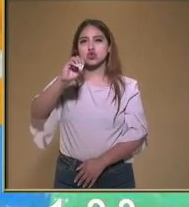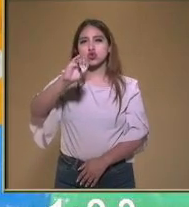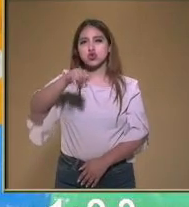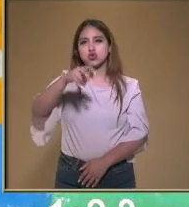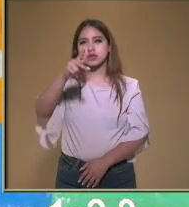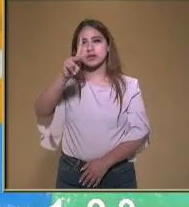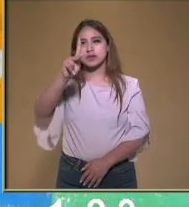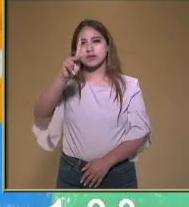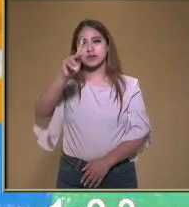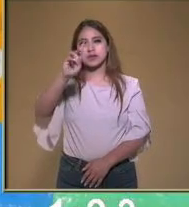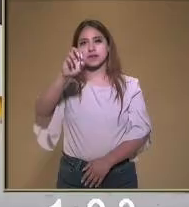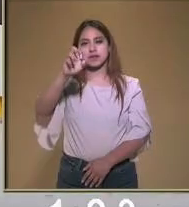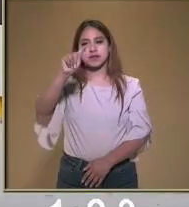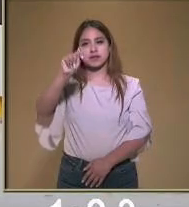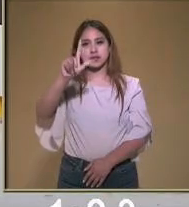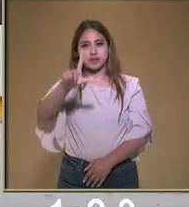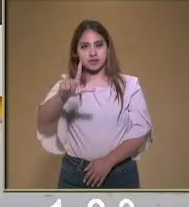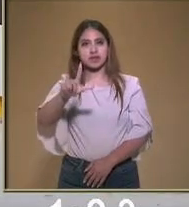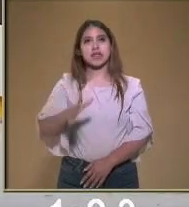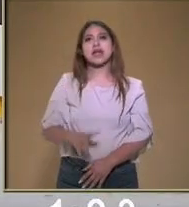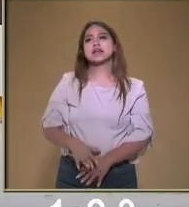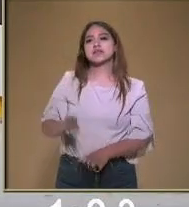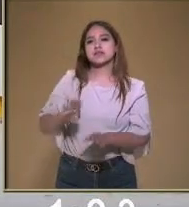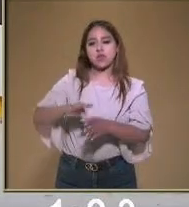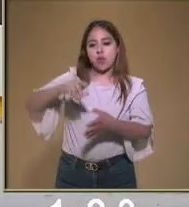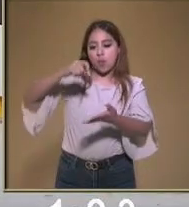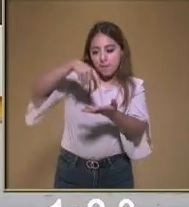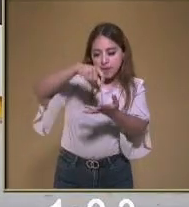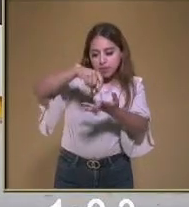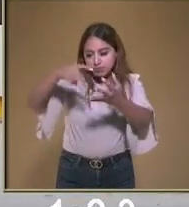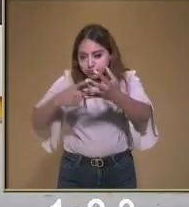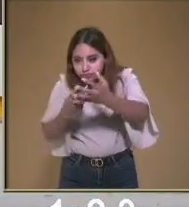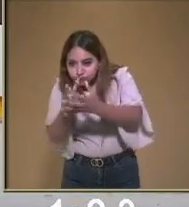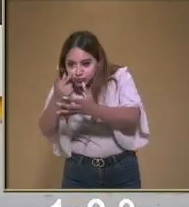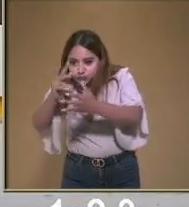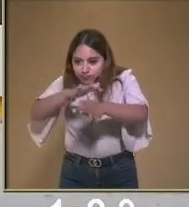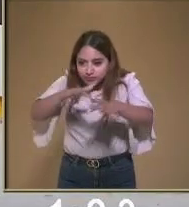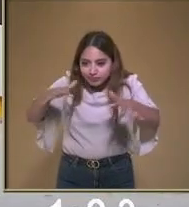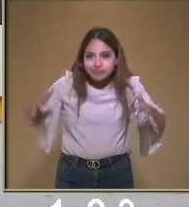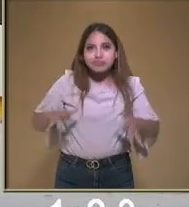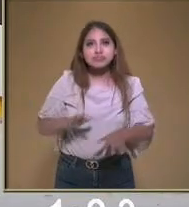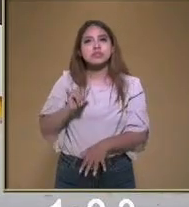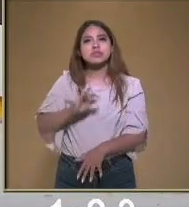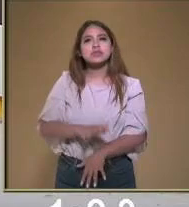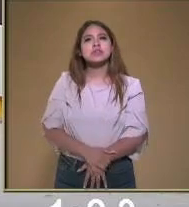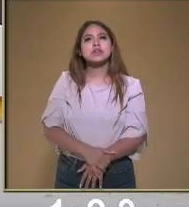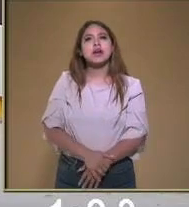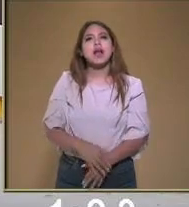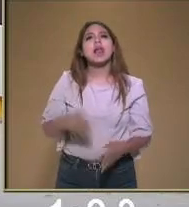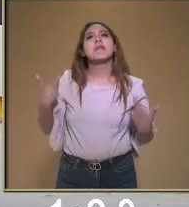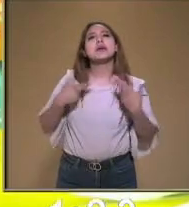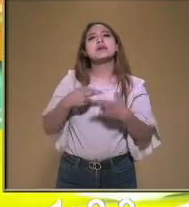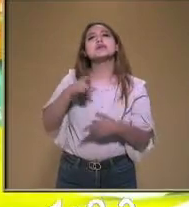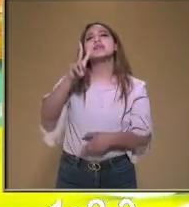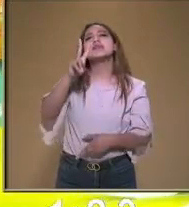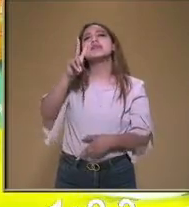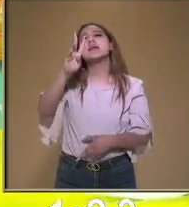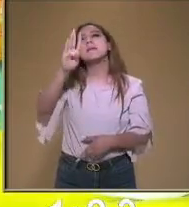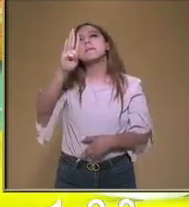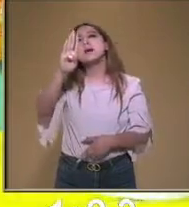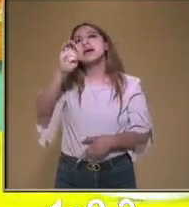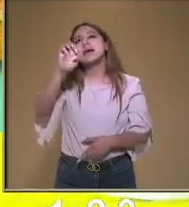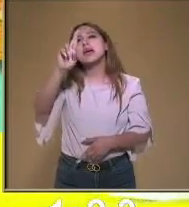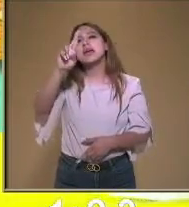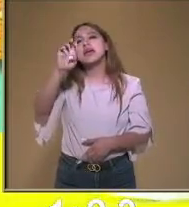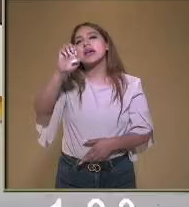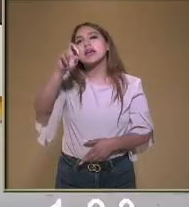es sembrador. Muy bien, es el sembrador. Continúa sí. La maestra Berenice, a ver si tiene suerte, no. Salen puntos